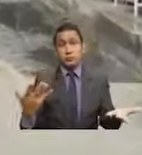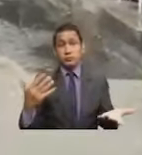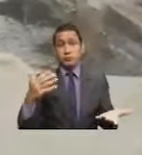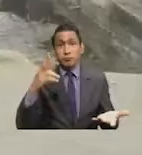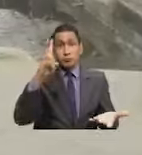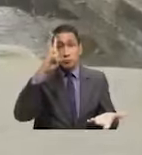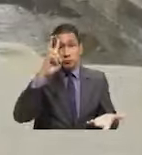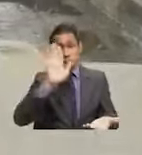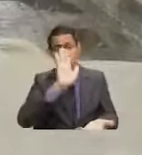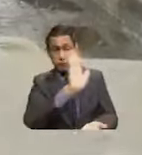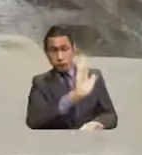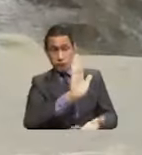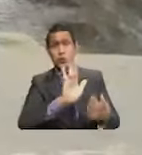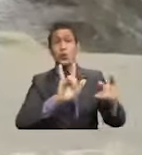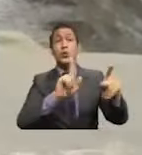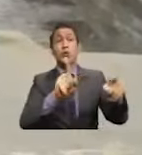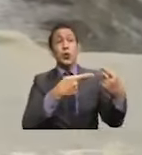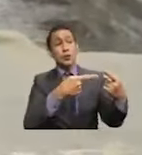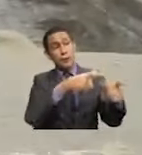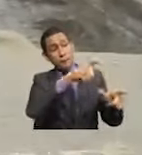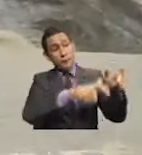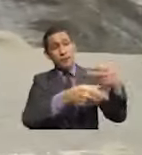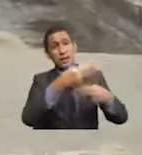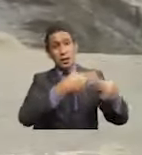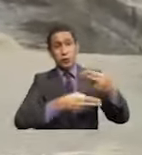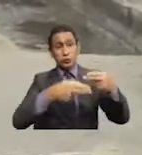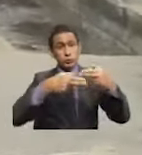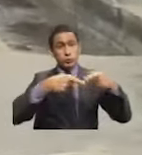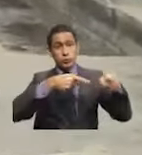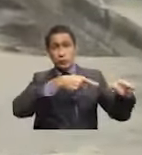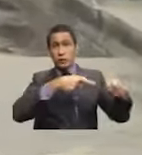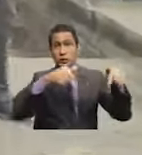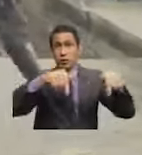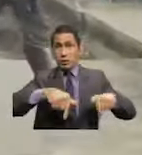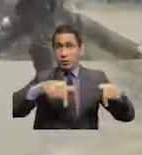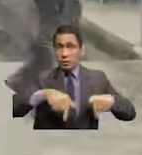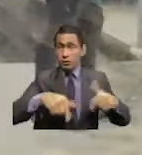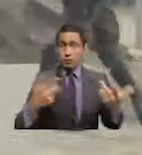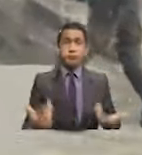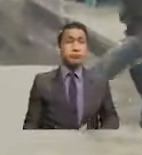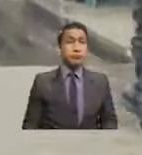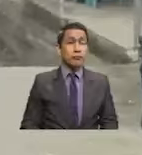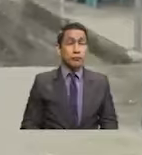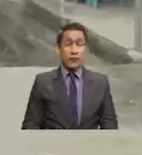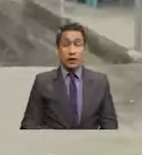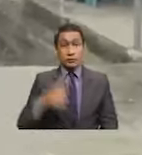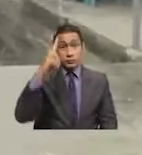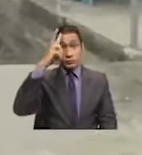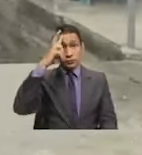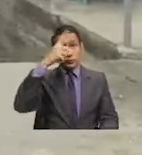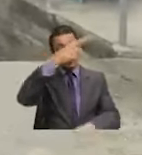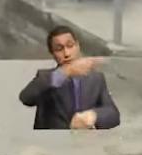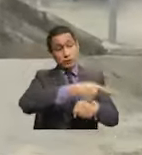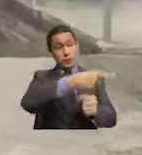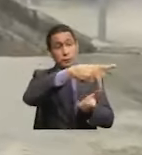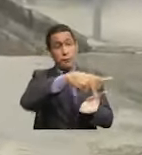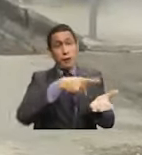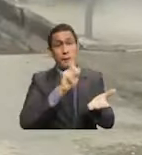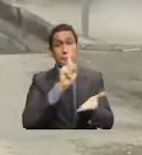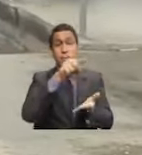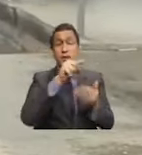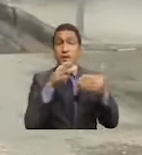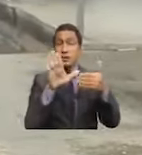¿no? Le han dado cierta cantidad de tiempo, inclusive le han dado la cantidad de dinero que ellos deben